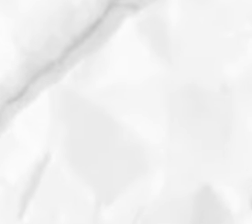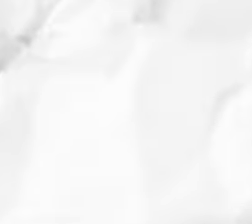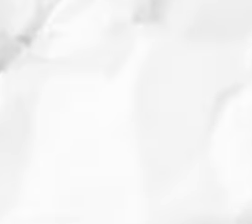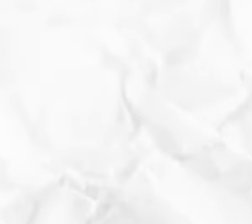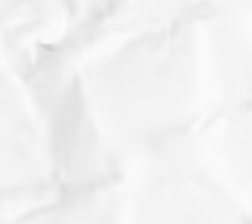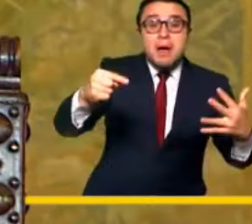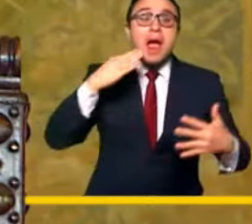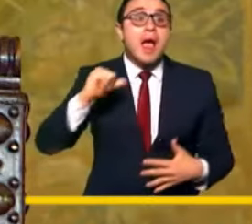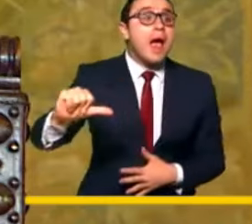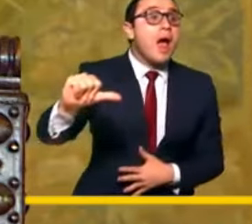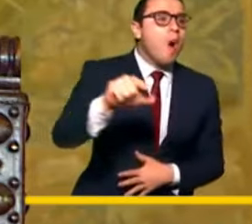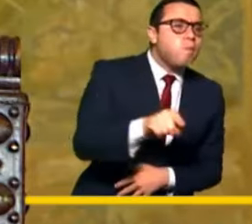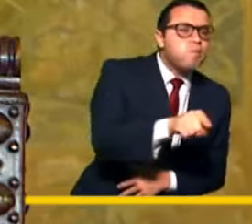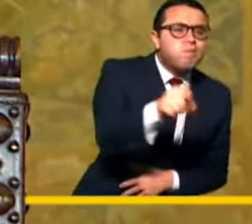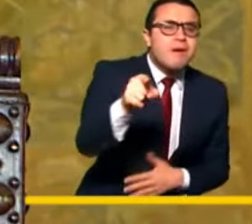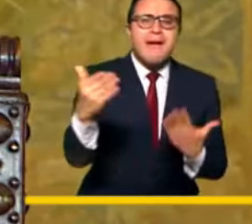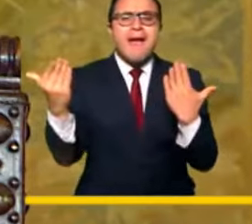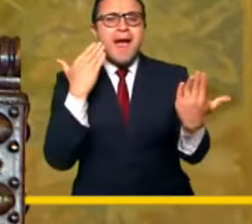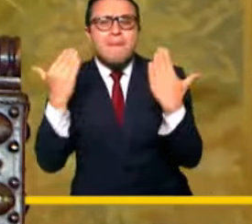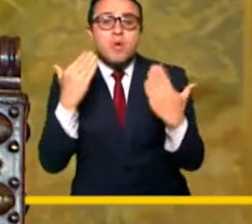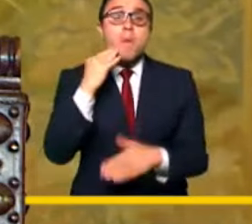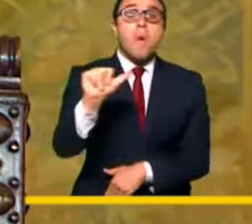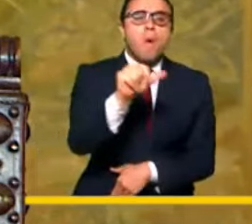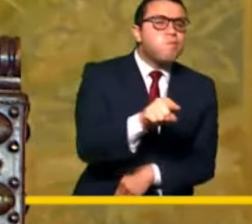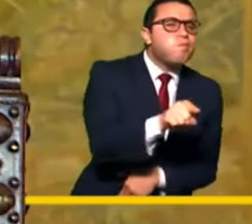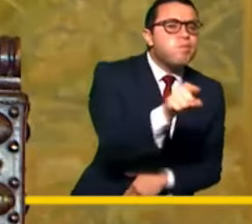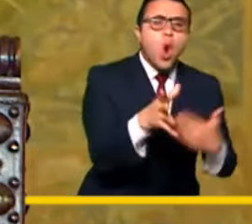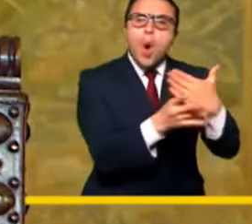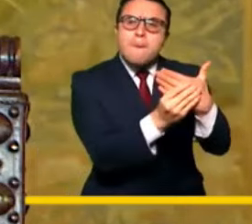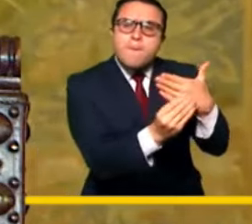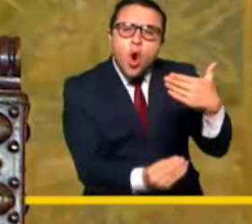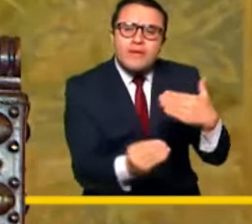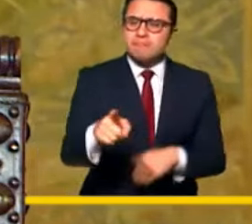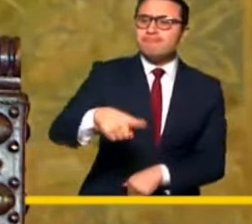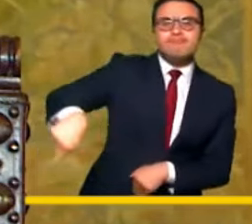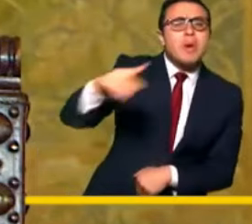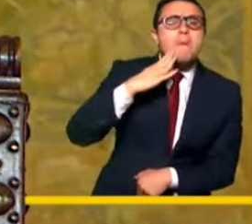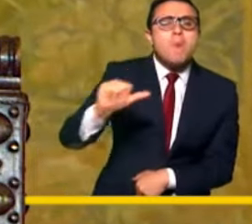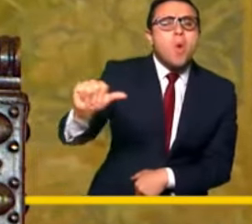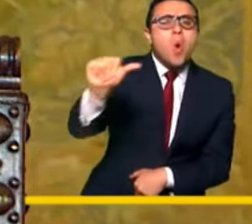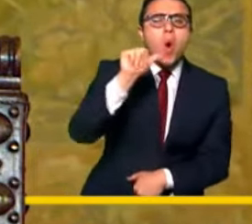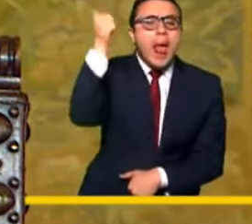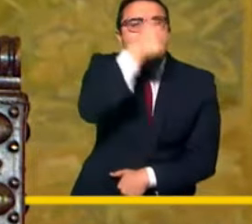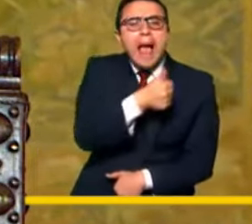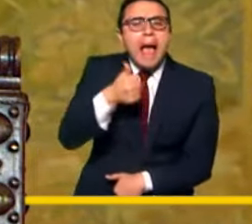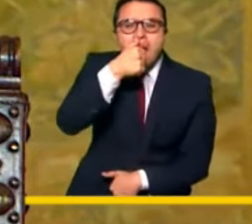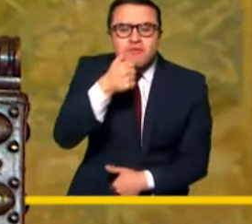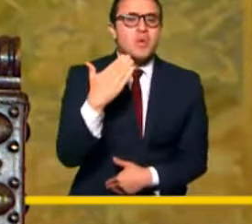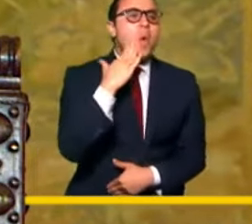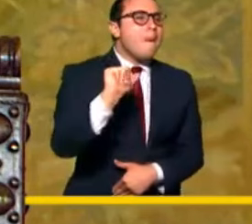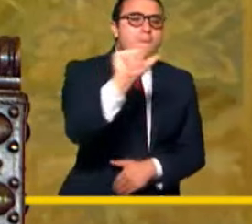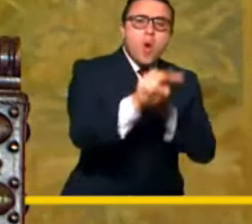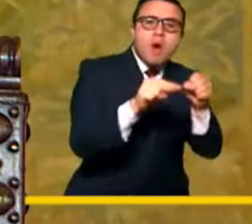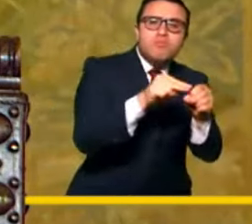mujeres colombianas de las mujeres campesinas de las mujeres pobres de las mujeres afro de las mujeres